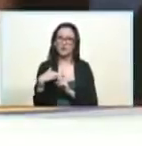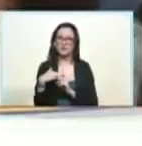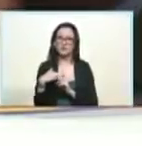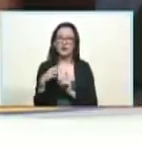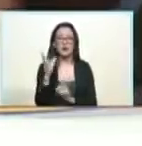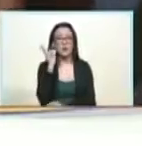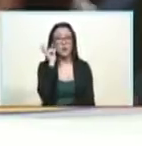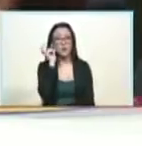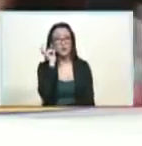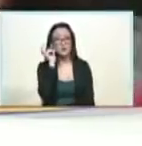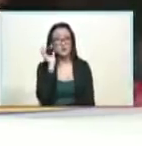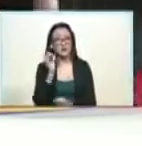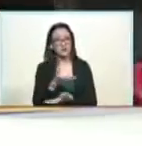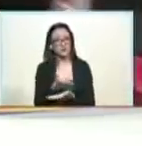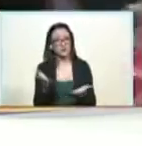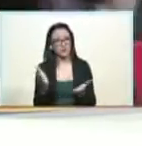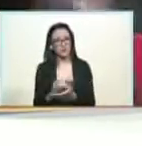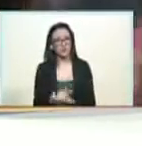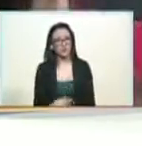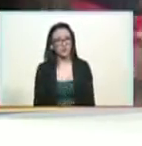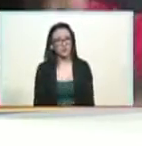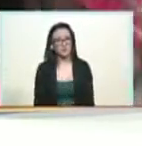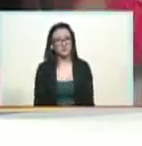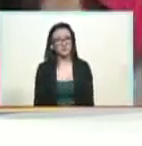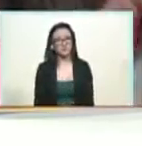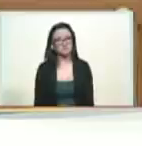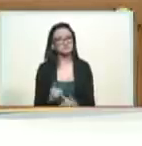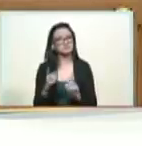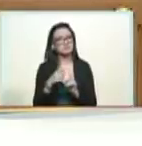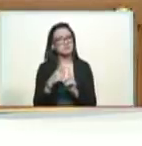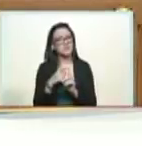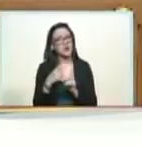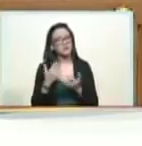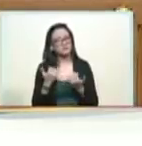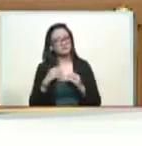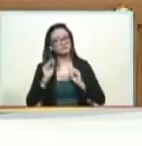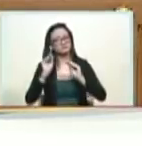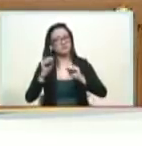He escuchado muy bien, y lo primero que llamo